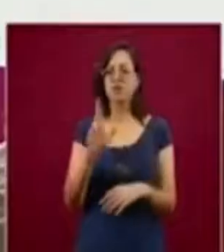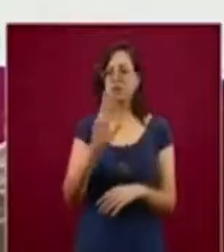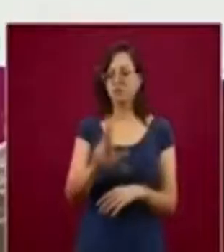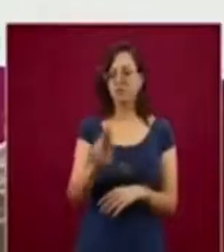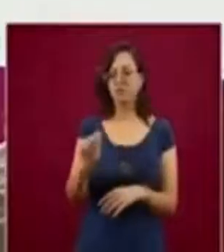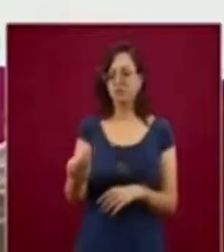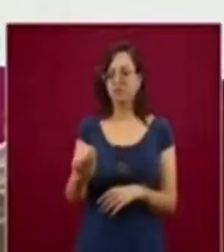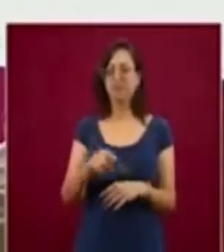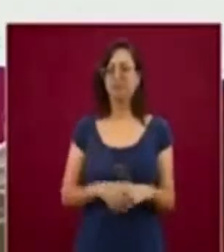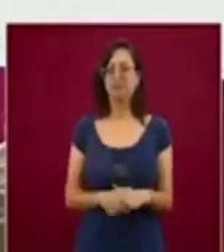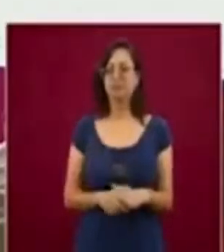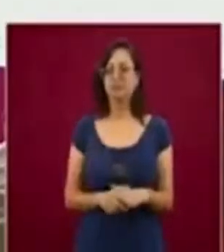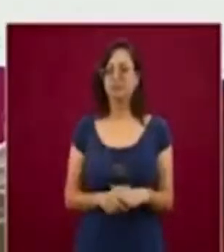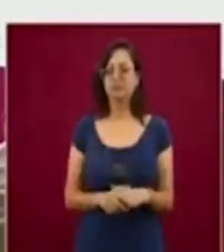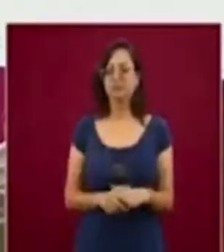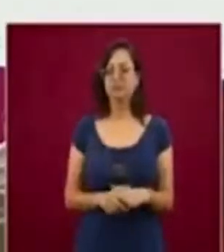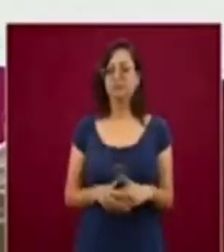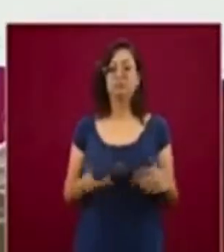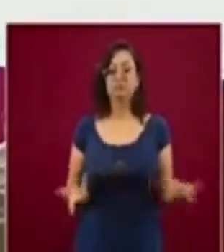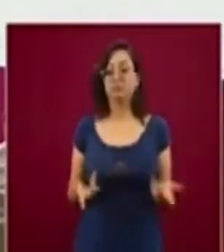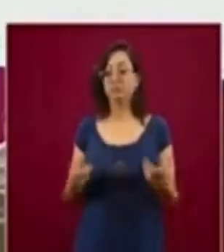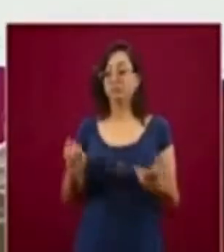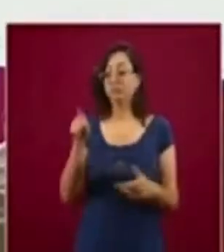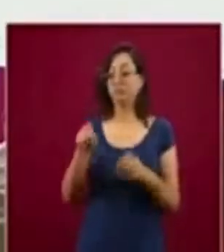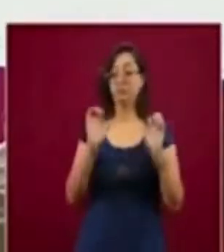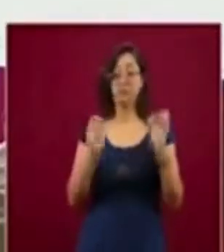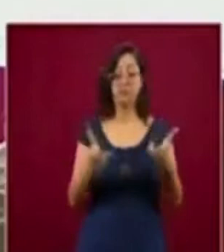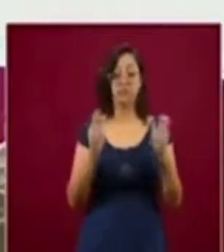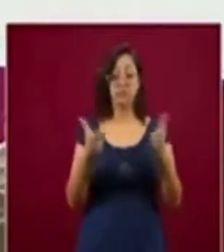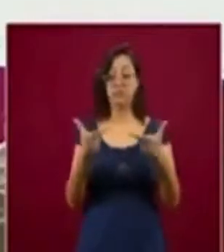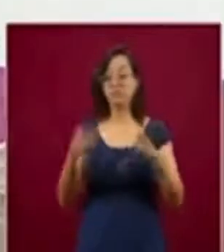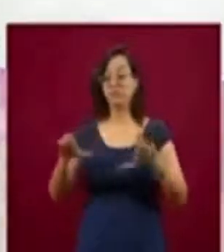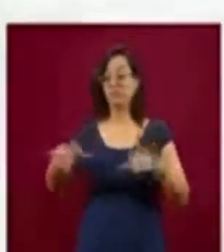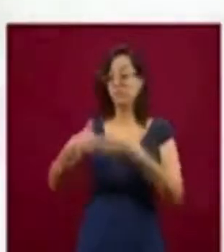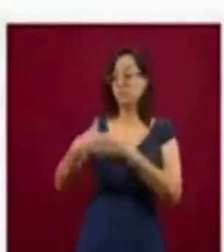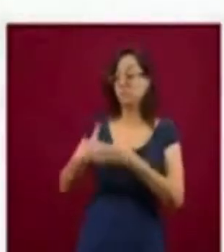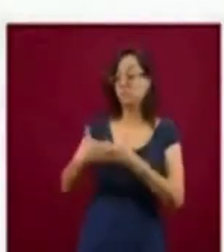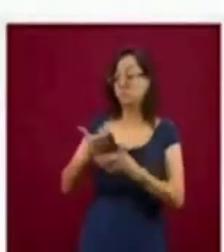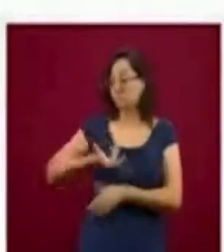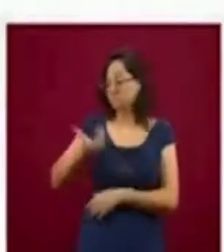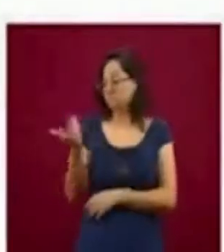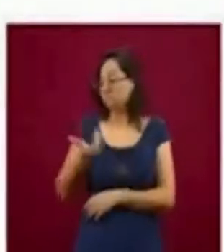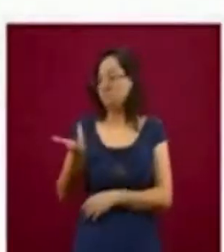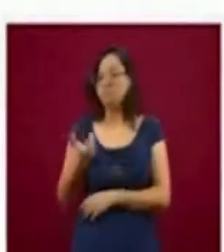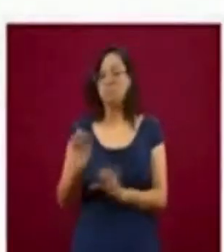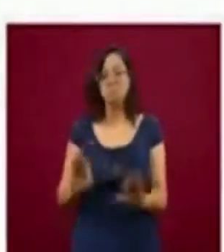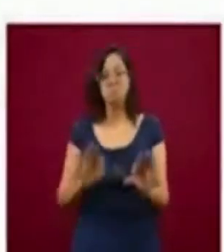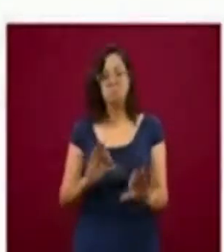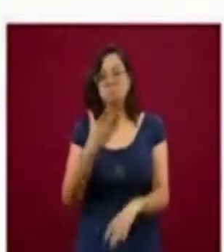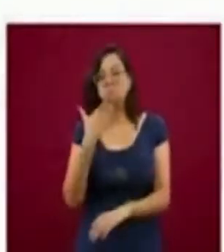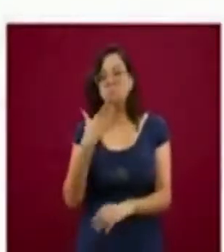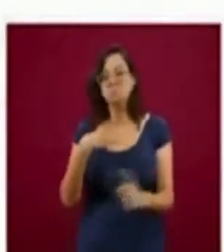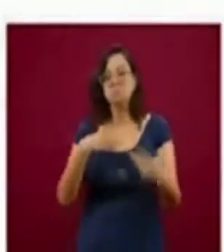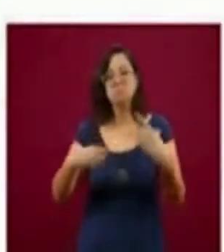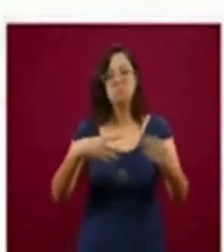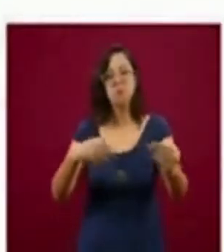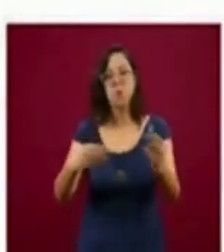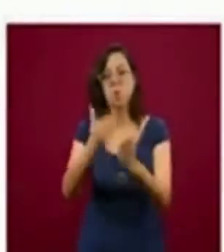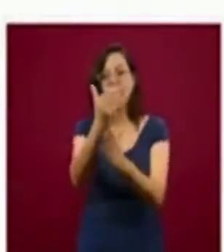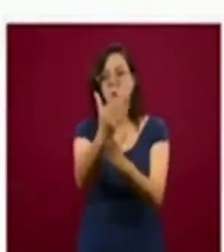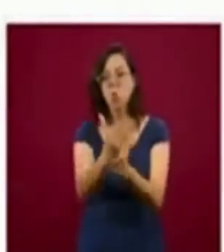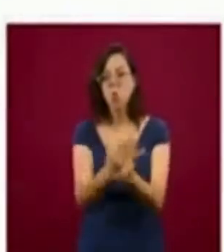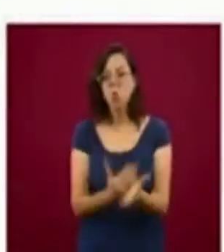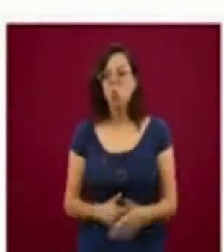Y Chiapas aparece como uno de los estados que más ha bajado la tendencia. Recibimos una